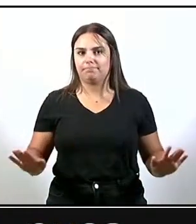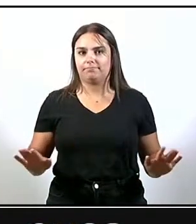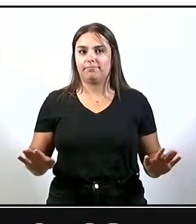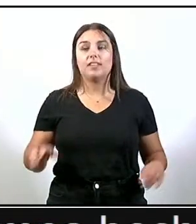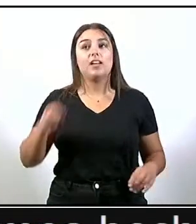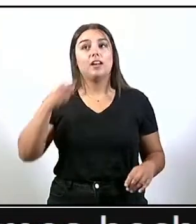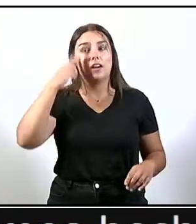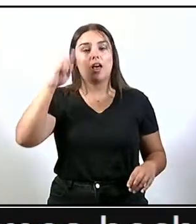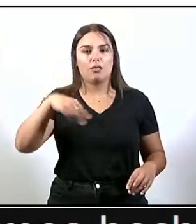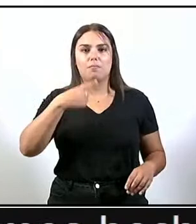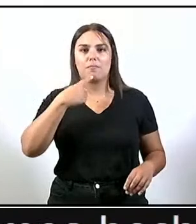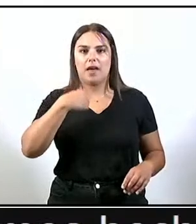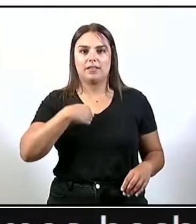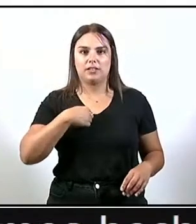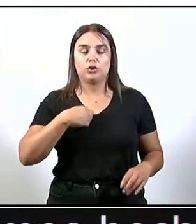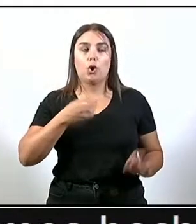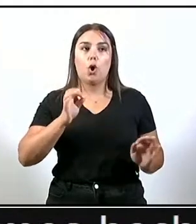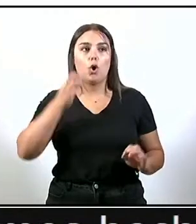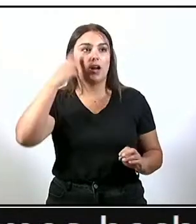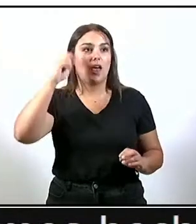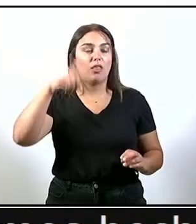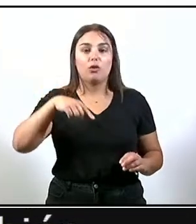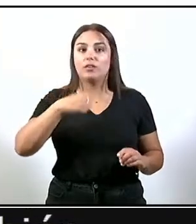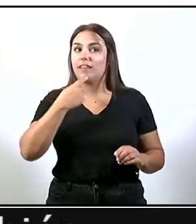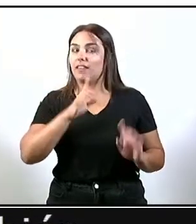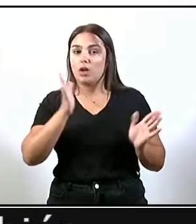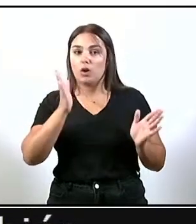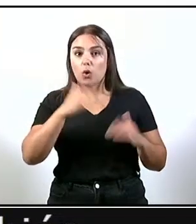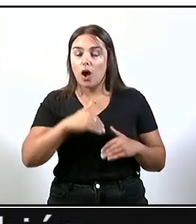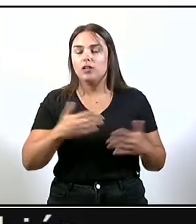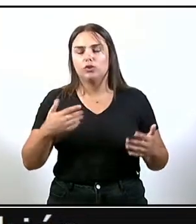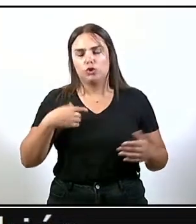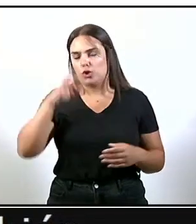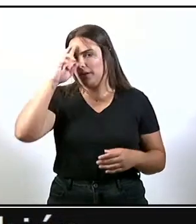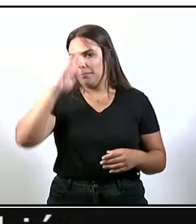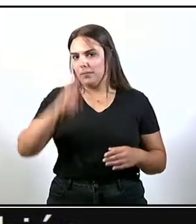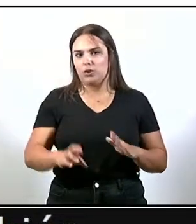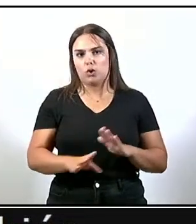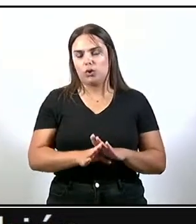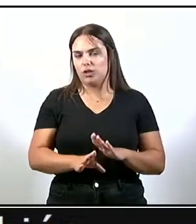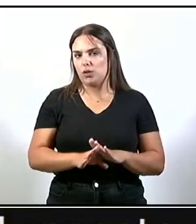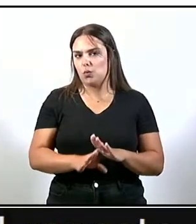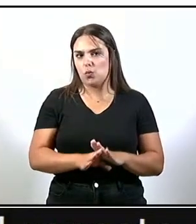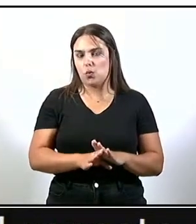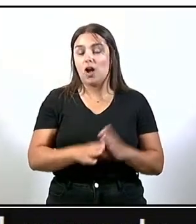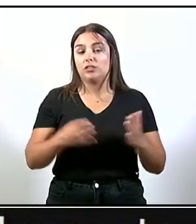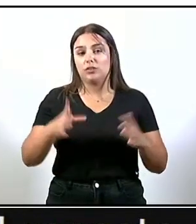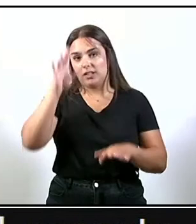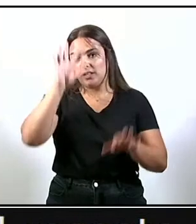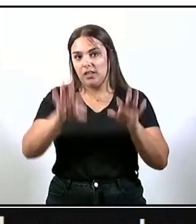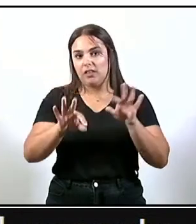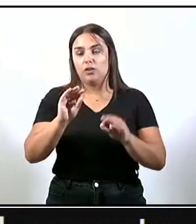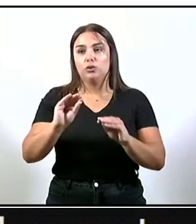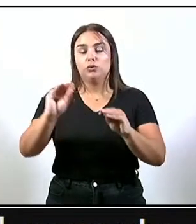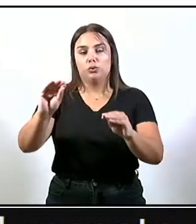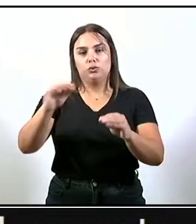también cuando no nos la ha dado y por tanto, todo el respeto por la decisión que el tribunal ha